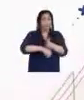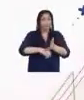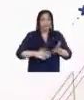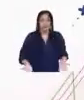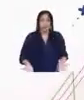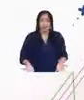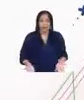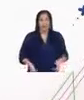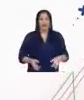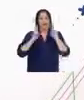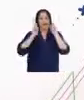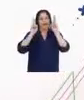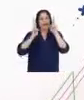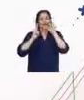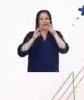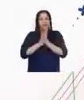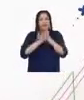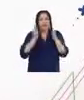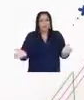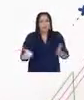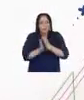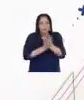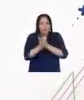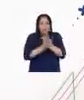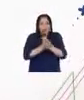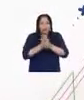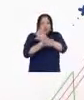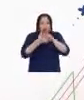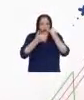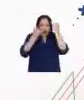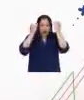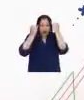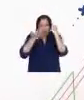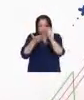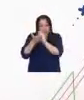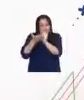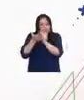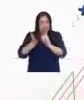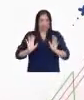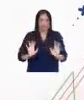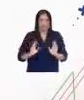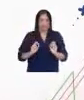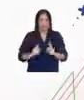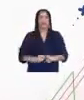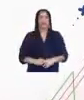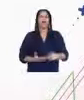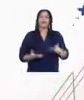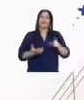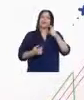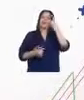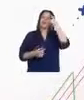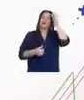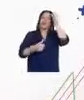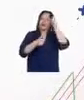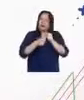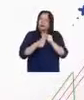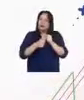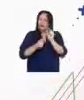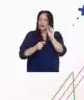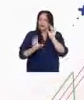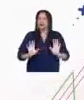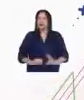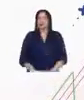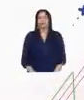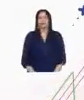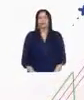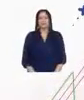¿verdad? Esperamos que se hayan mantenido motivados y que hayan apuntado todo lo que hemos aprendido hoy. ¿Qué les parece si recordamos un poquito? A